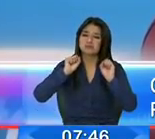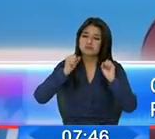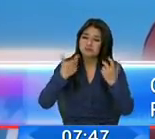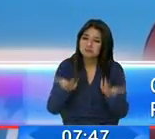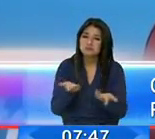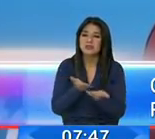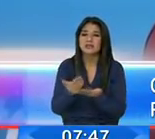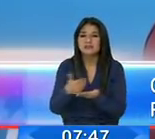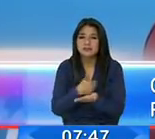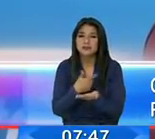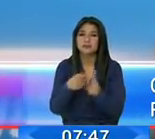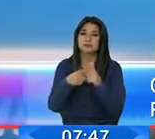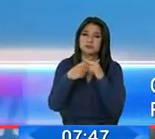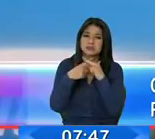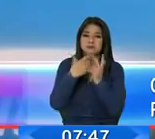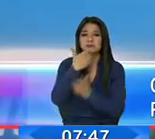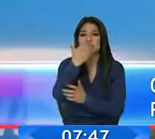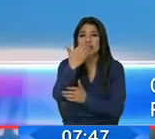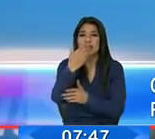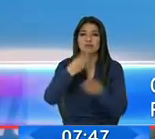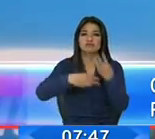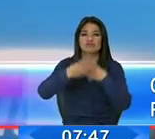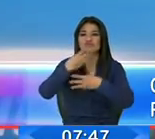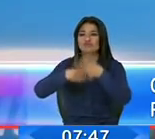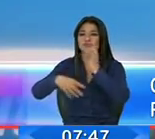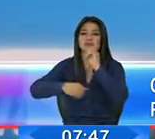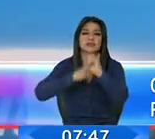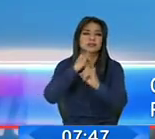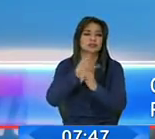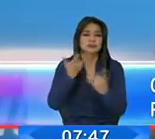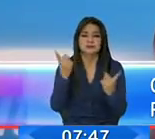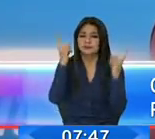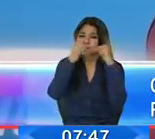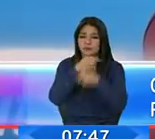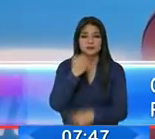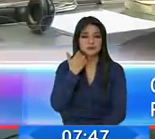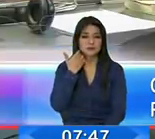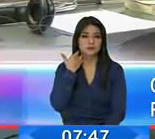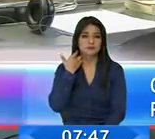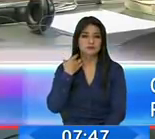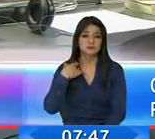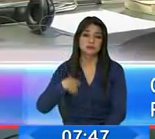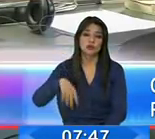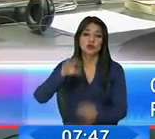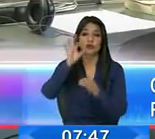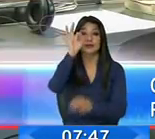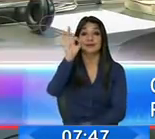acceso al mercado, inclusive a tasas